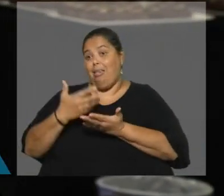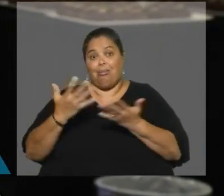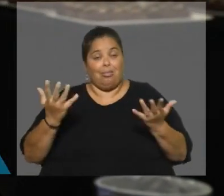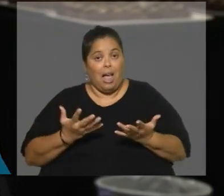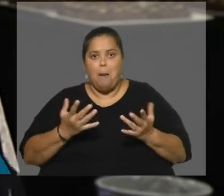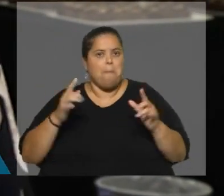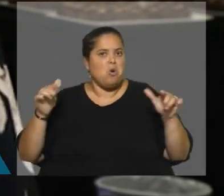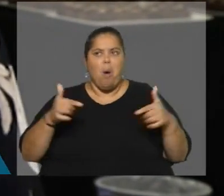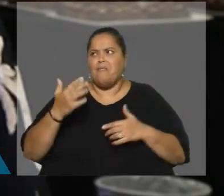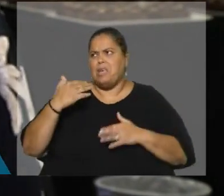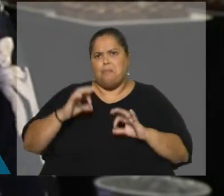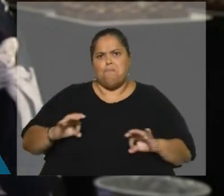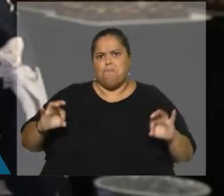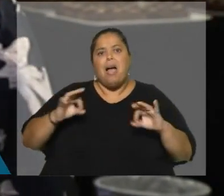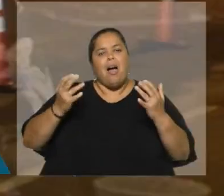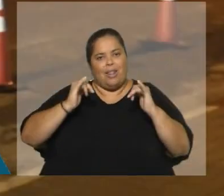estaba aconteciendo.